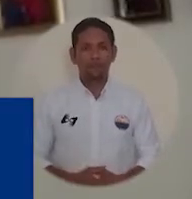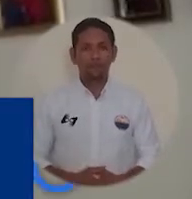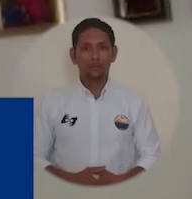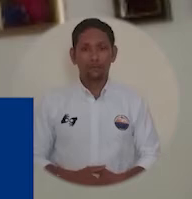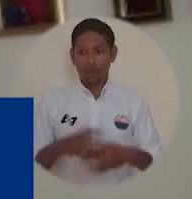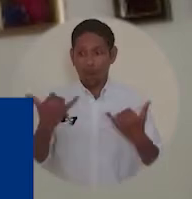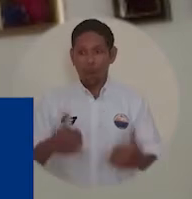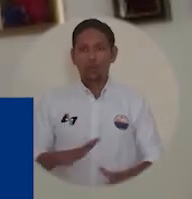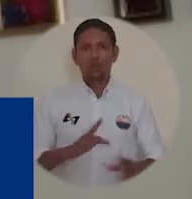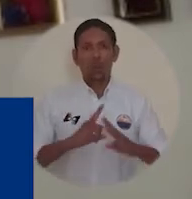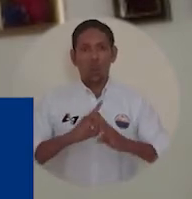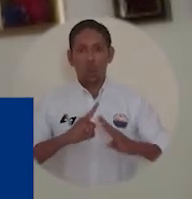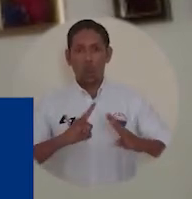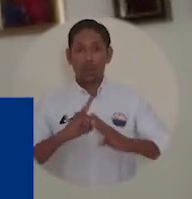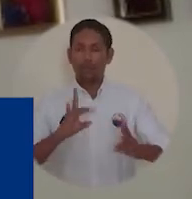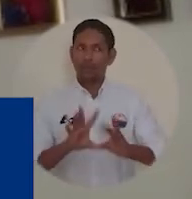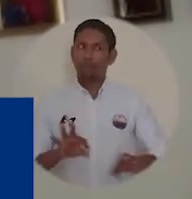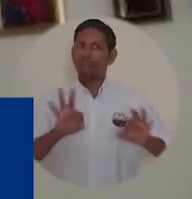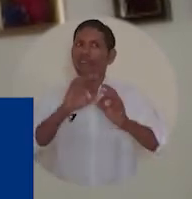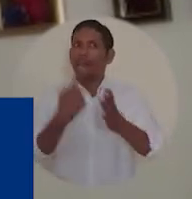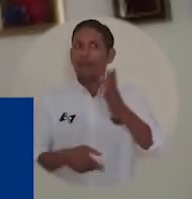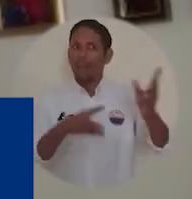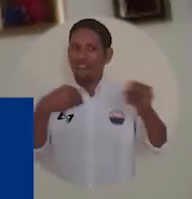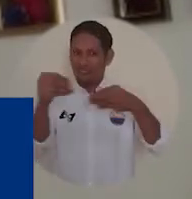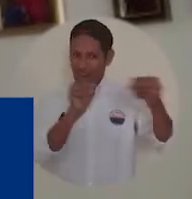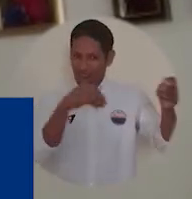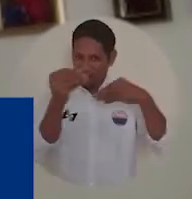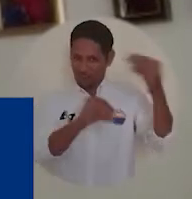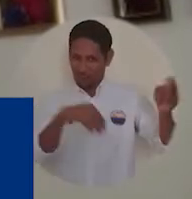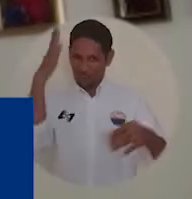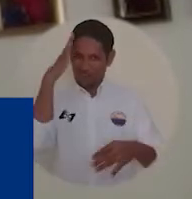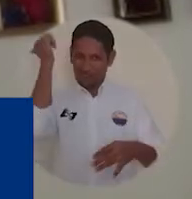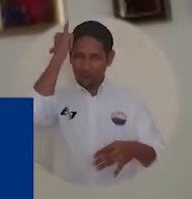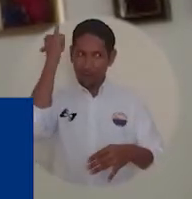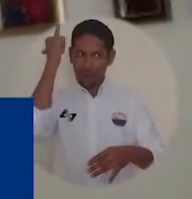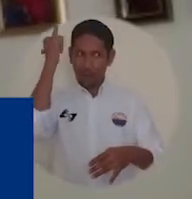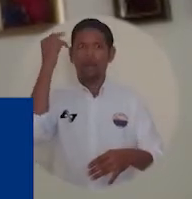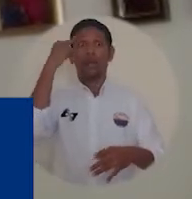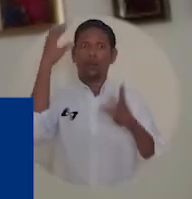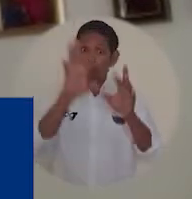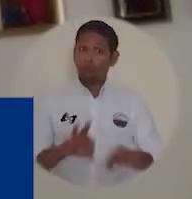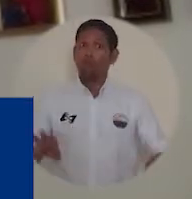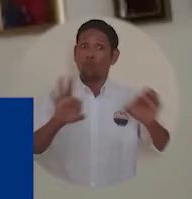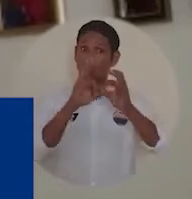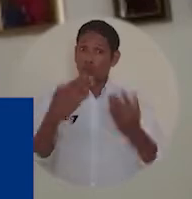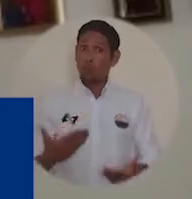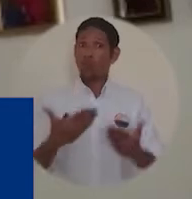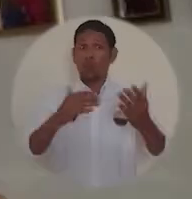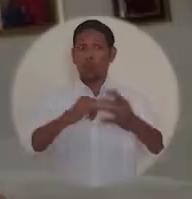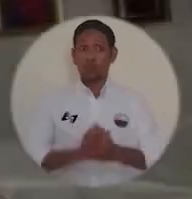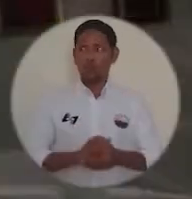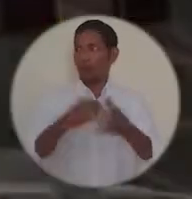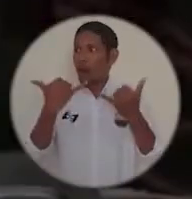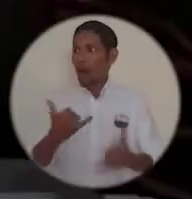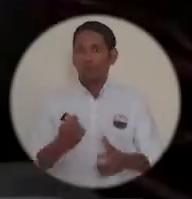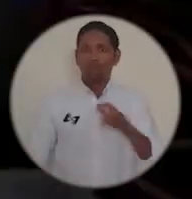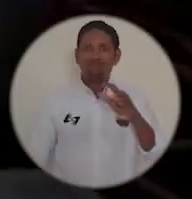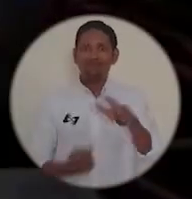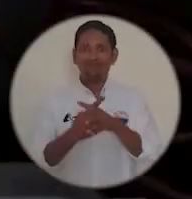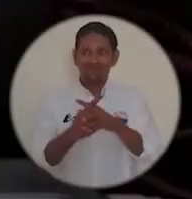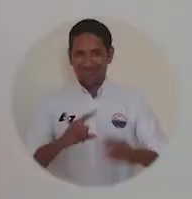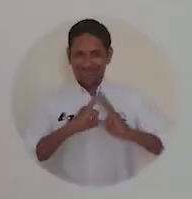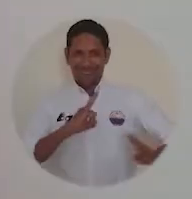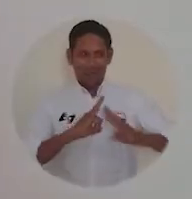Magdalena se encuentra la flexibilidad académica, una actividad que me parece muy pertinente en estos momentos que estamos pasando por la crisis